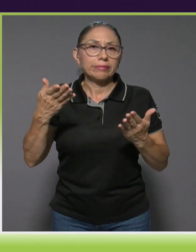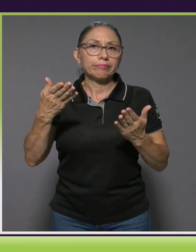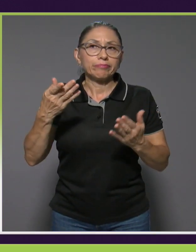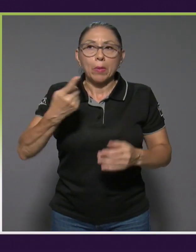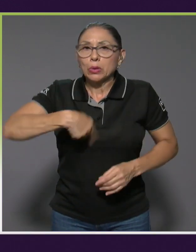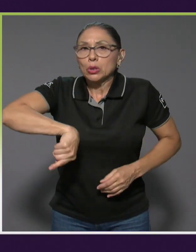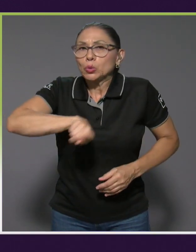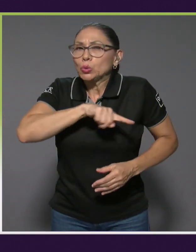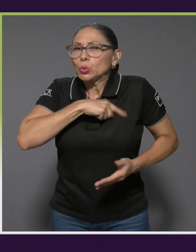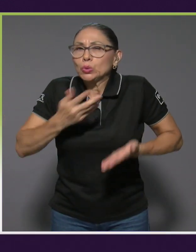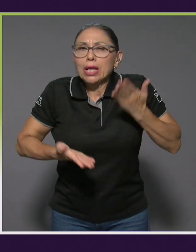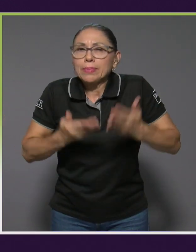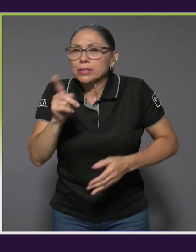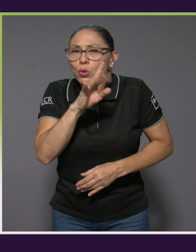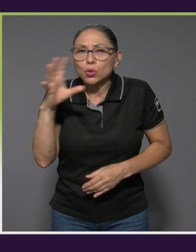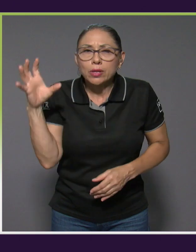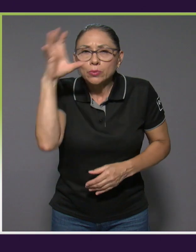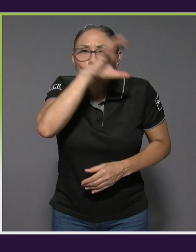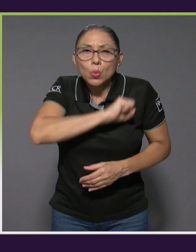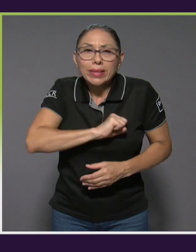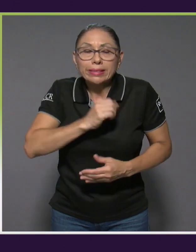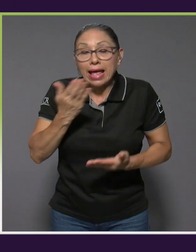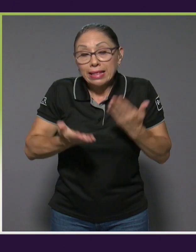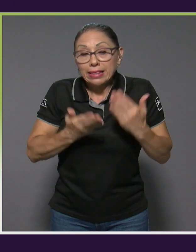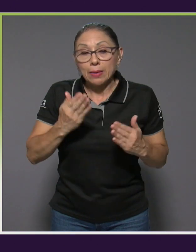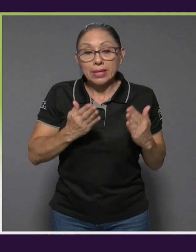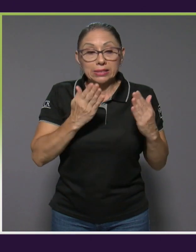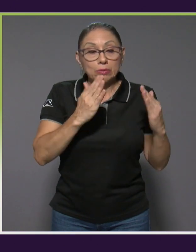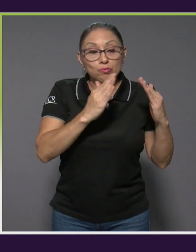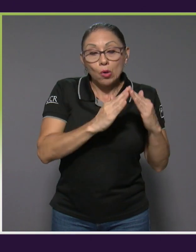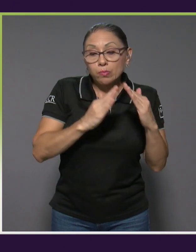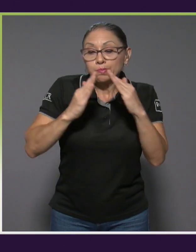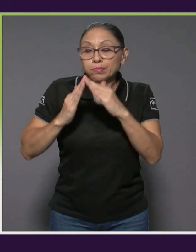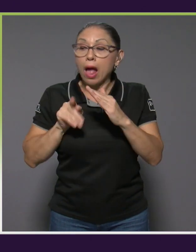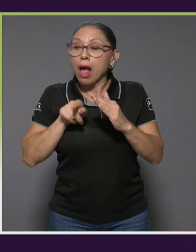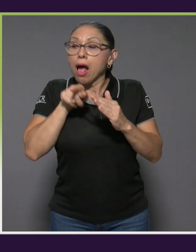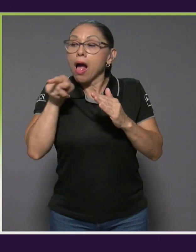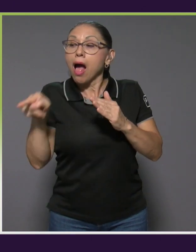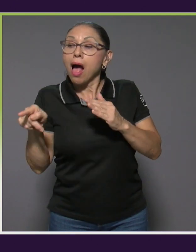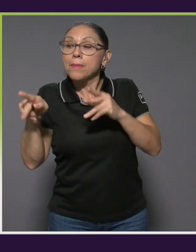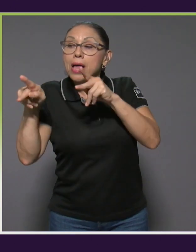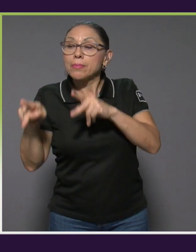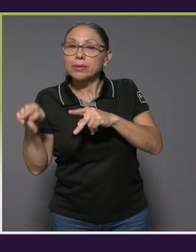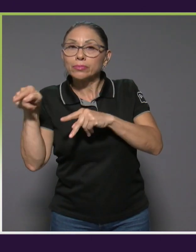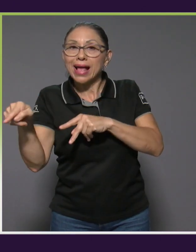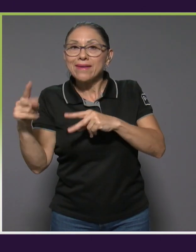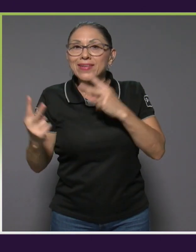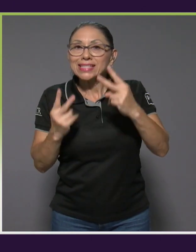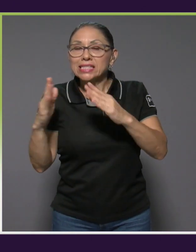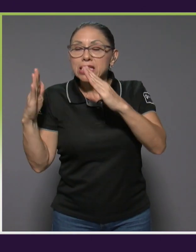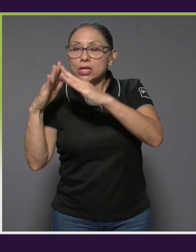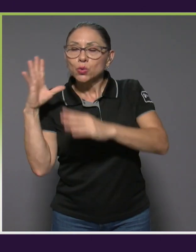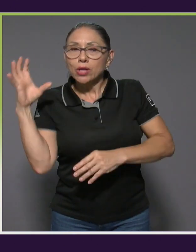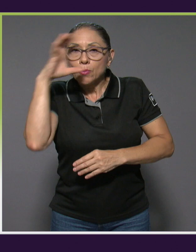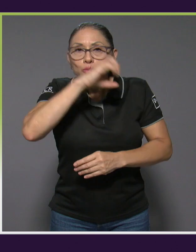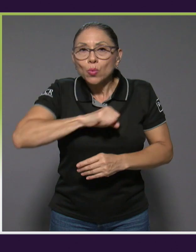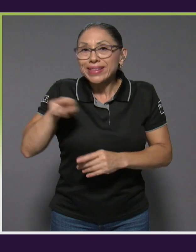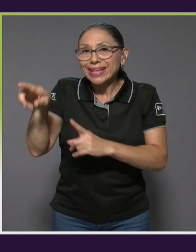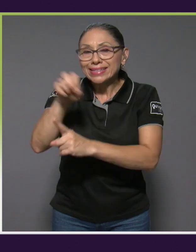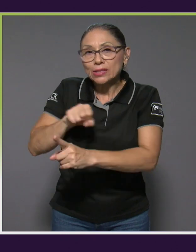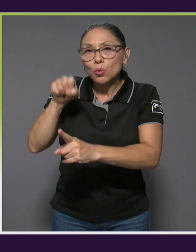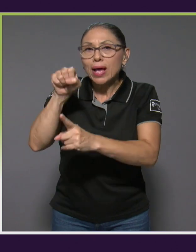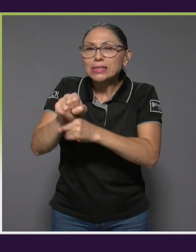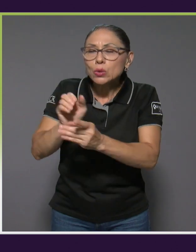somos conscientes de que como vecino o vecina que nos damos cuenta de una situación de abuso, de maltrato,